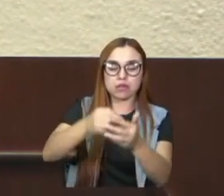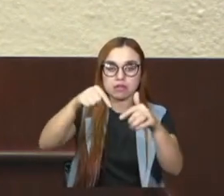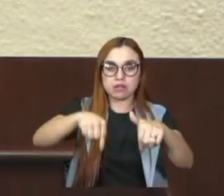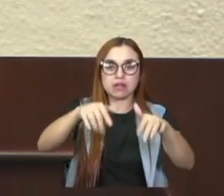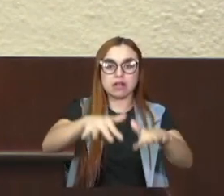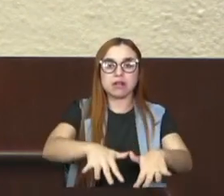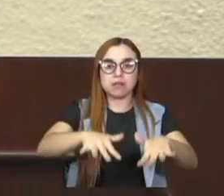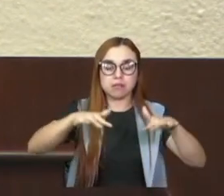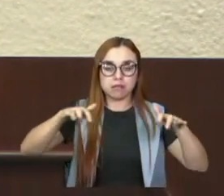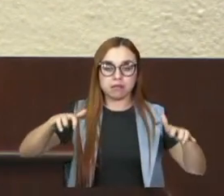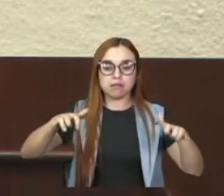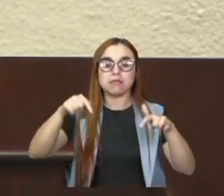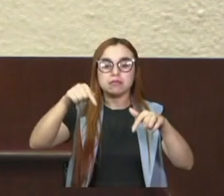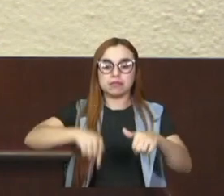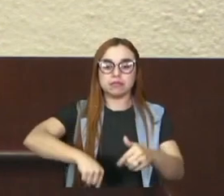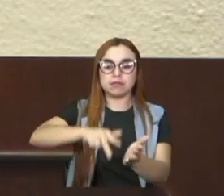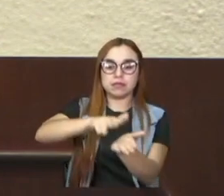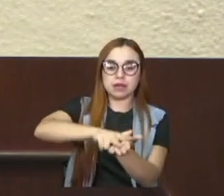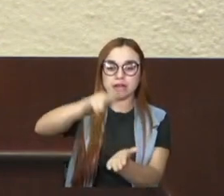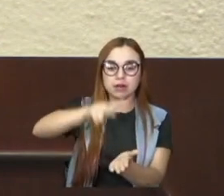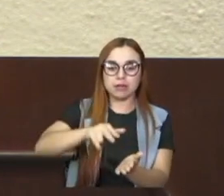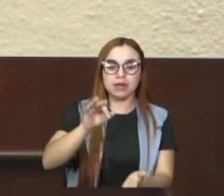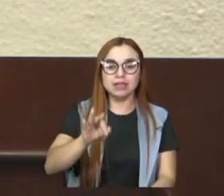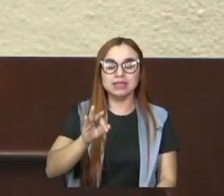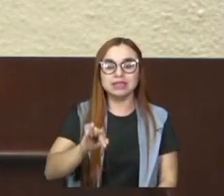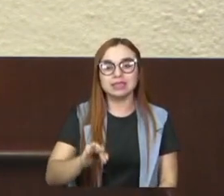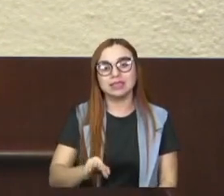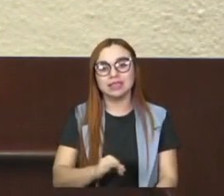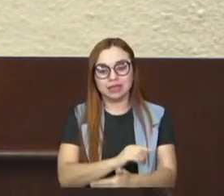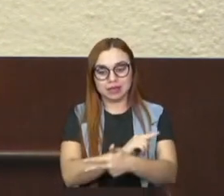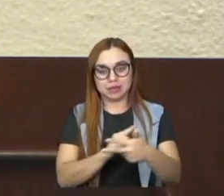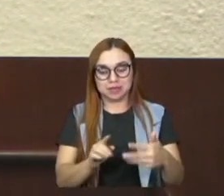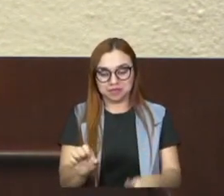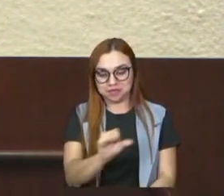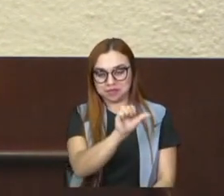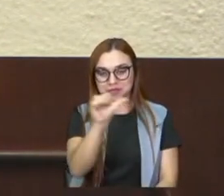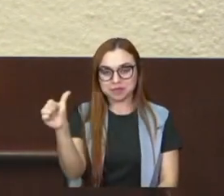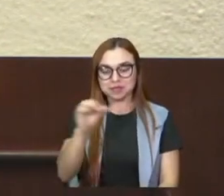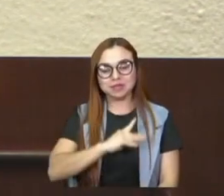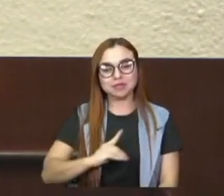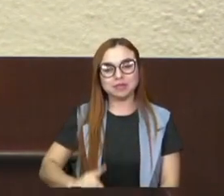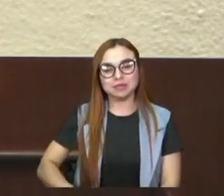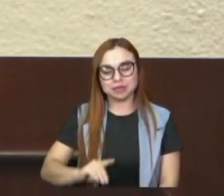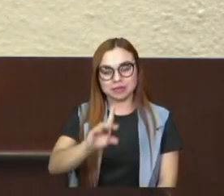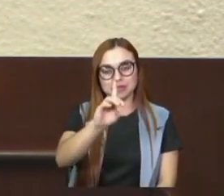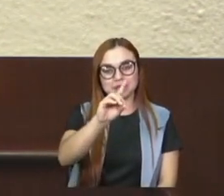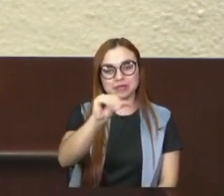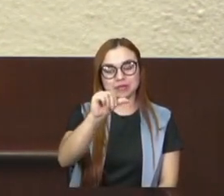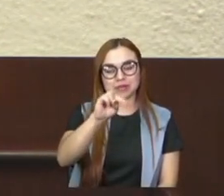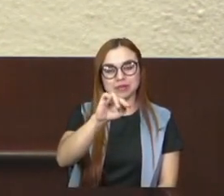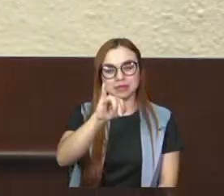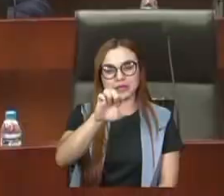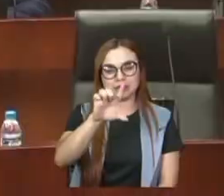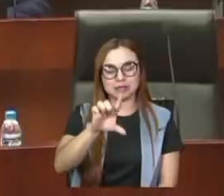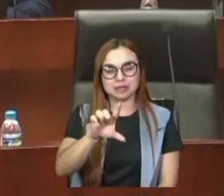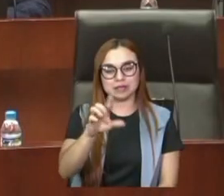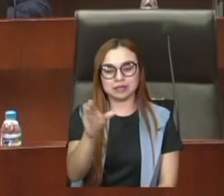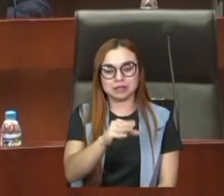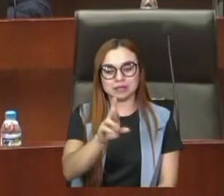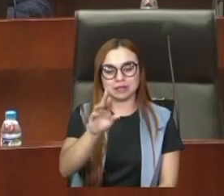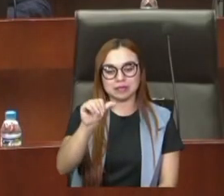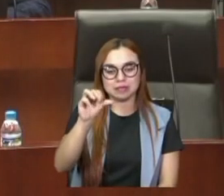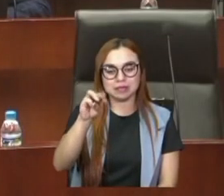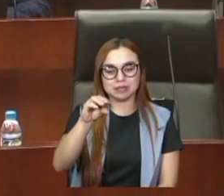la palabra el honorable Daniel Ramos. Gracias, señor presidente. Buenos días, apreciados colegas, señores